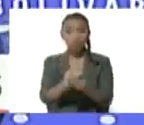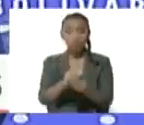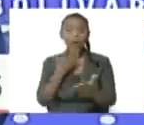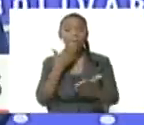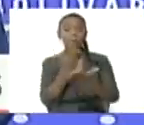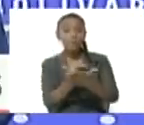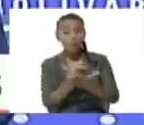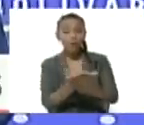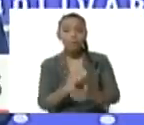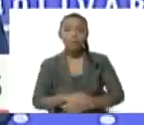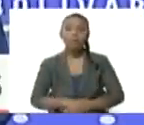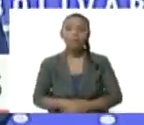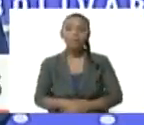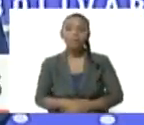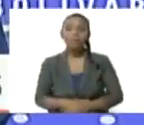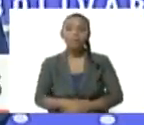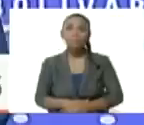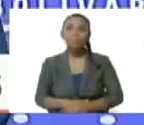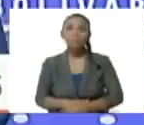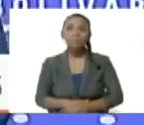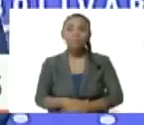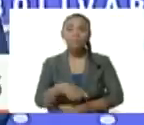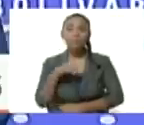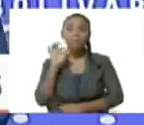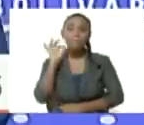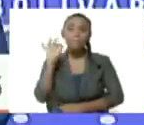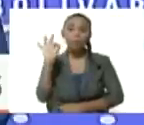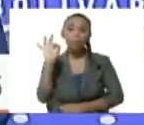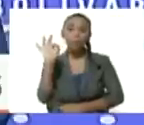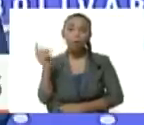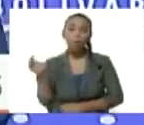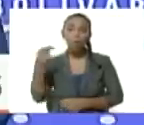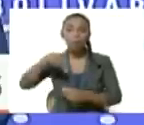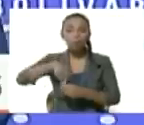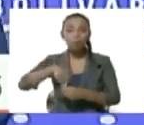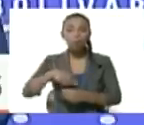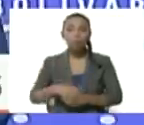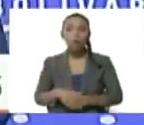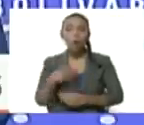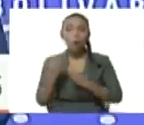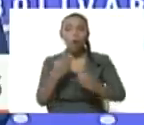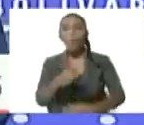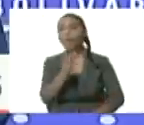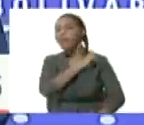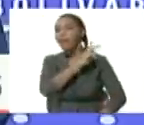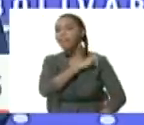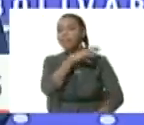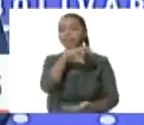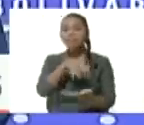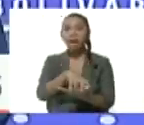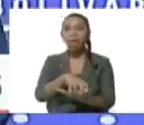propuesta. Aquí está un punto de cuenta, ¿no? Como jefe de Estado,